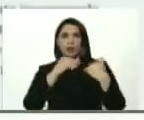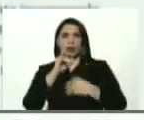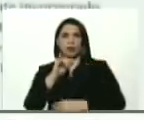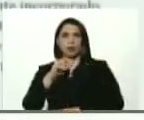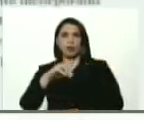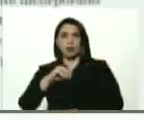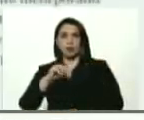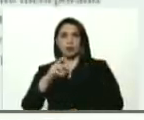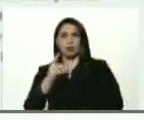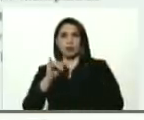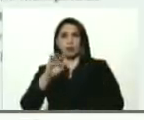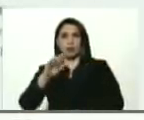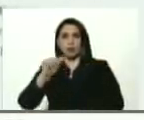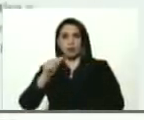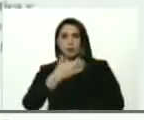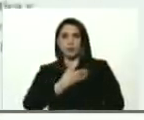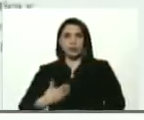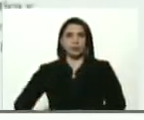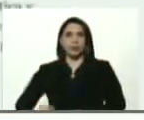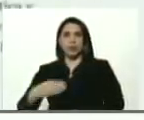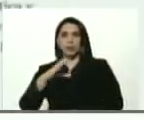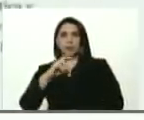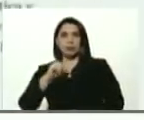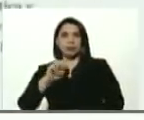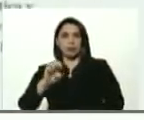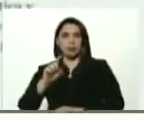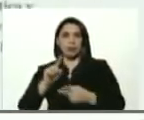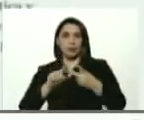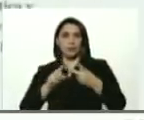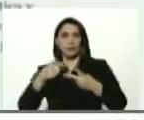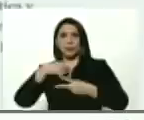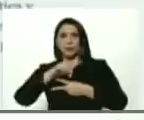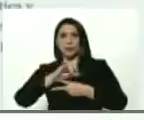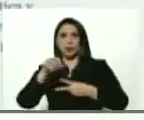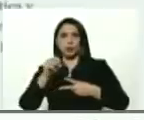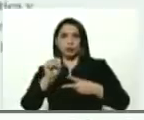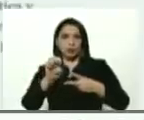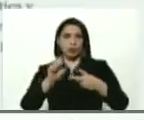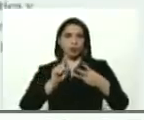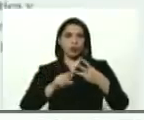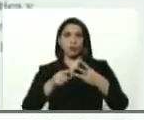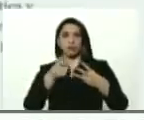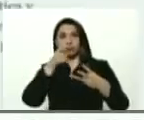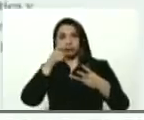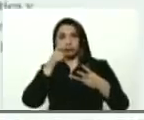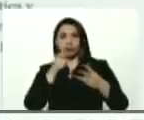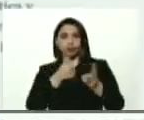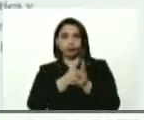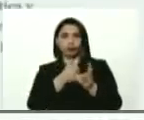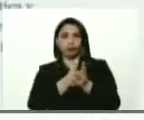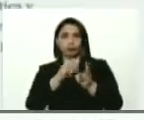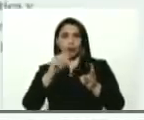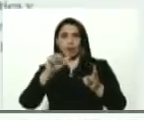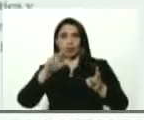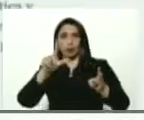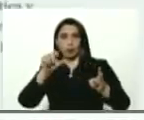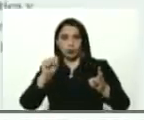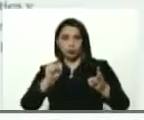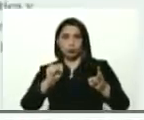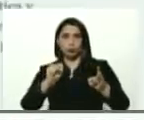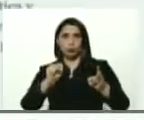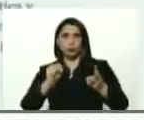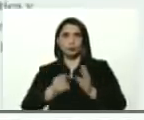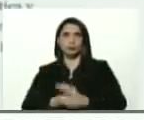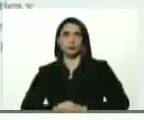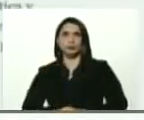Mayra Alfonso Izaguirre, como rector principal José Luis Gutiérrez Parra y como rector suplente ha incorporado Carlos Enrique Quintero